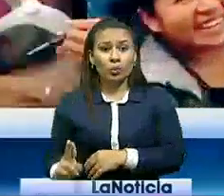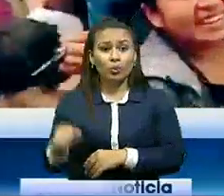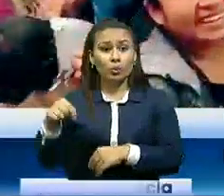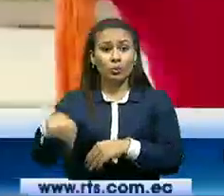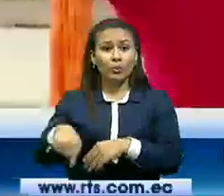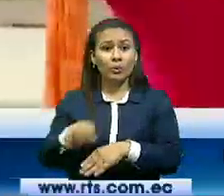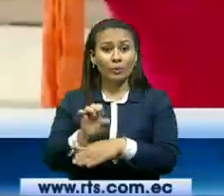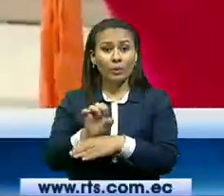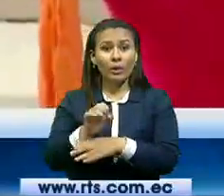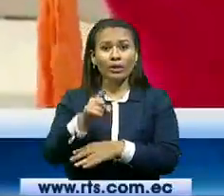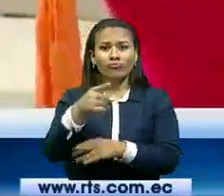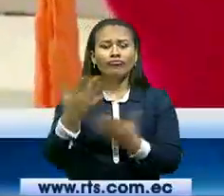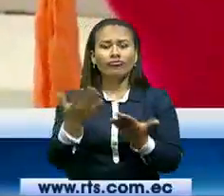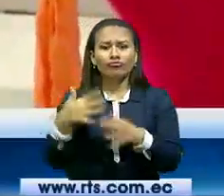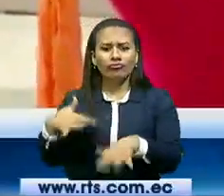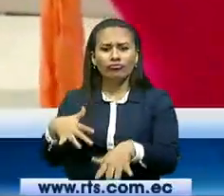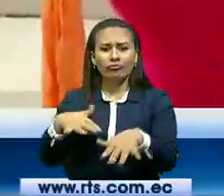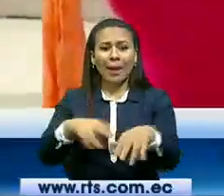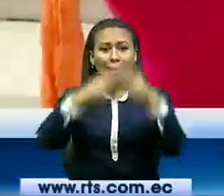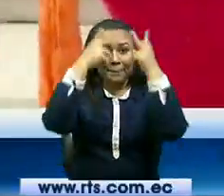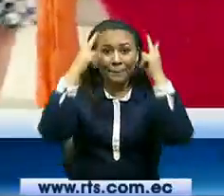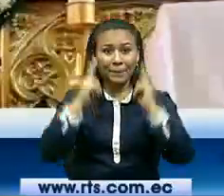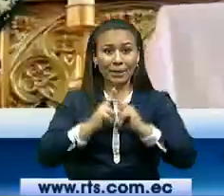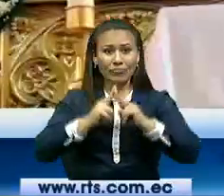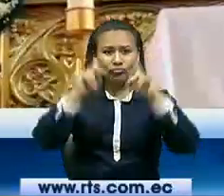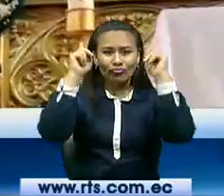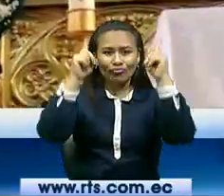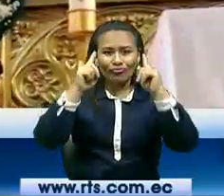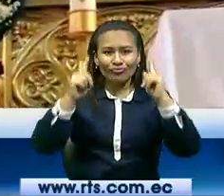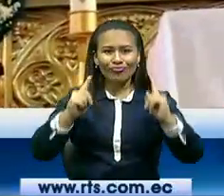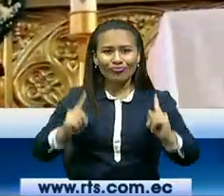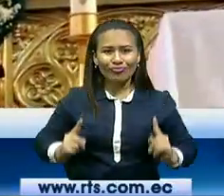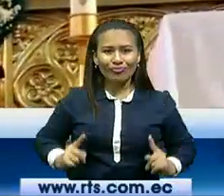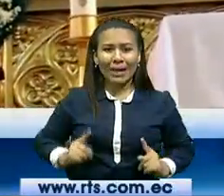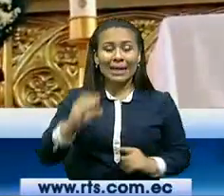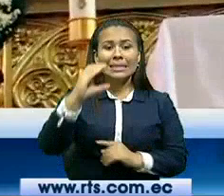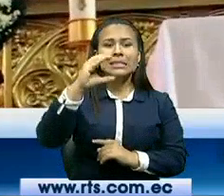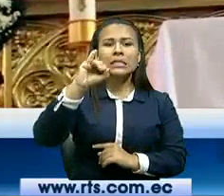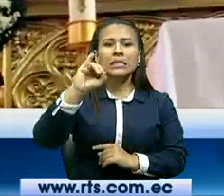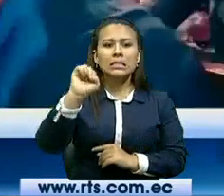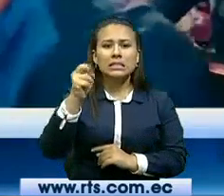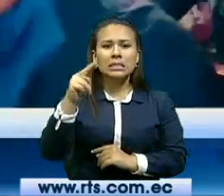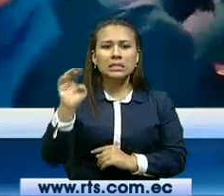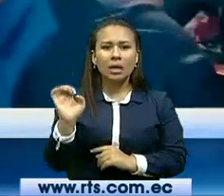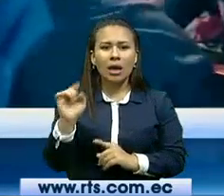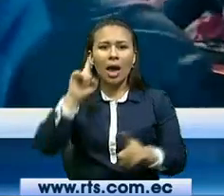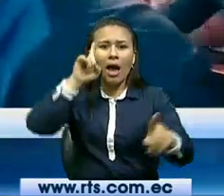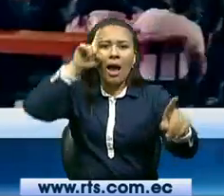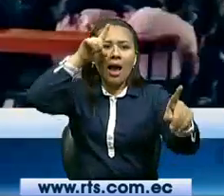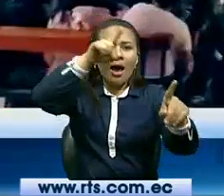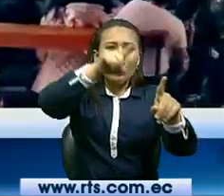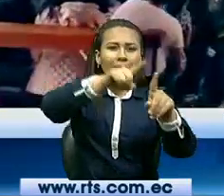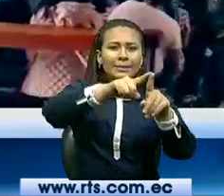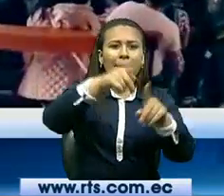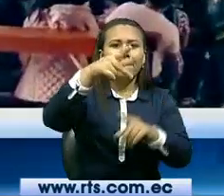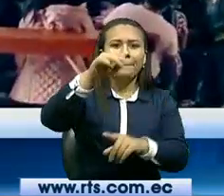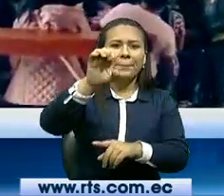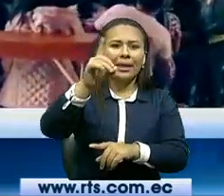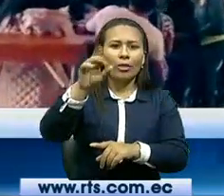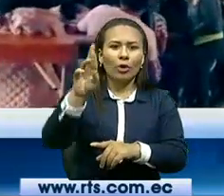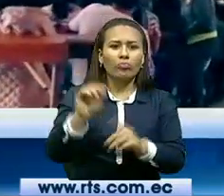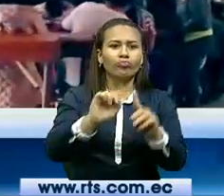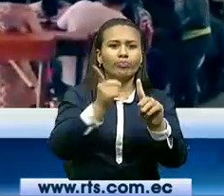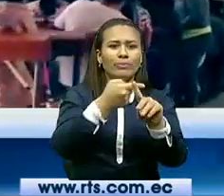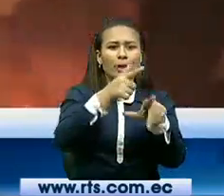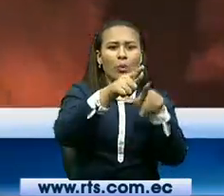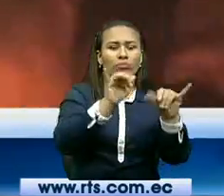del Cisne comienza este 17 de agosto con la salida desde el Cisne hasta San Pedro de la Bendita, en donde es su primera parada.